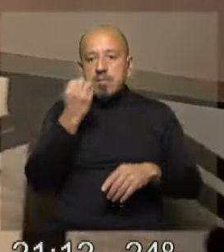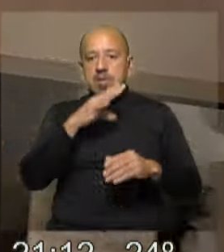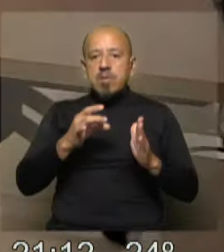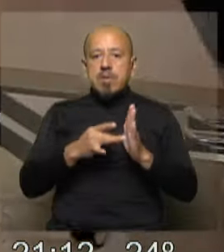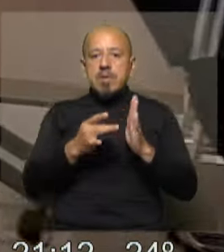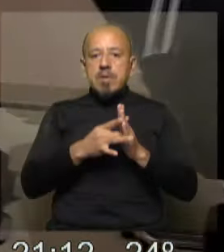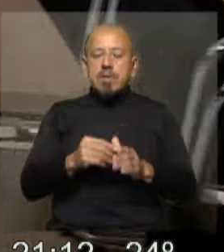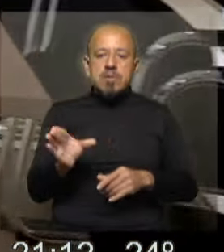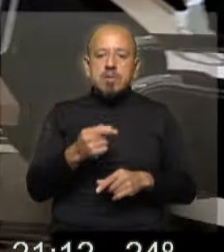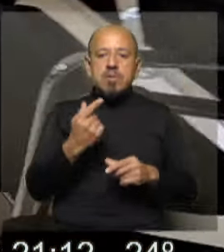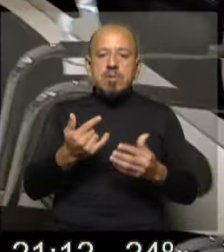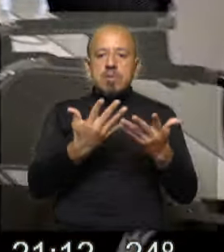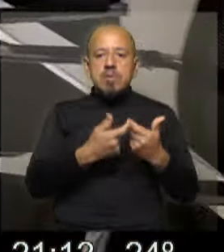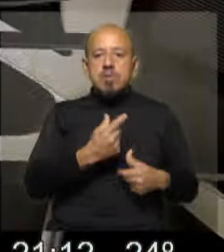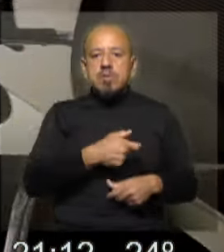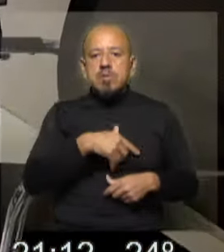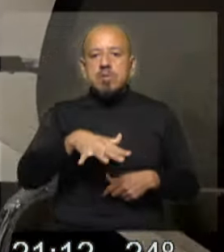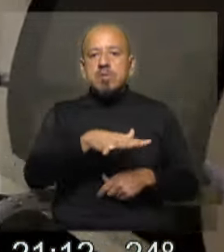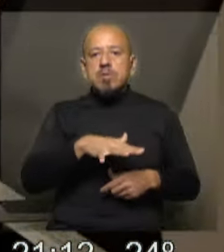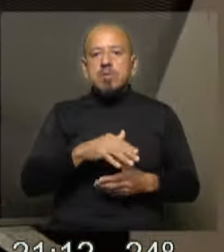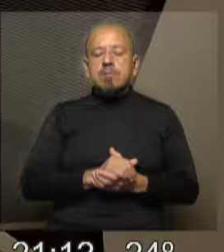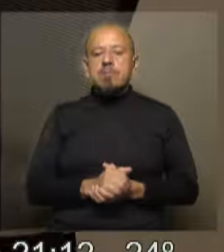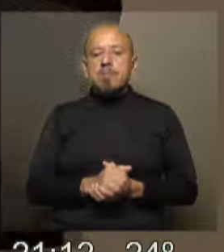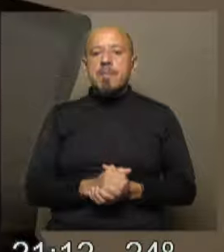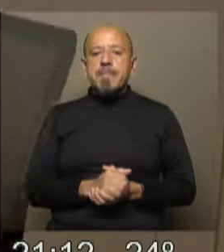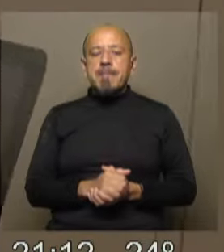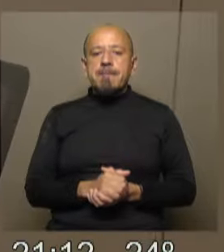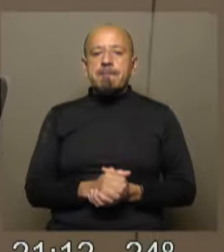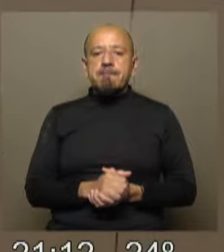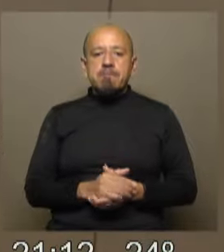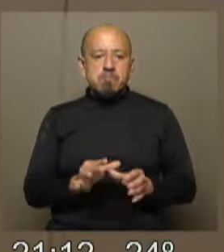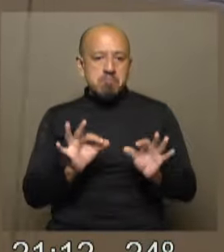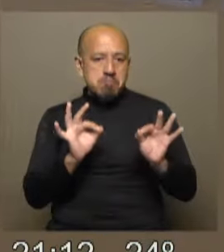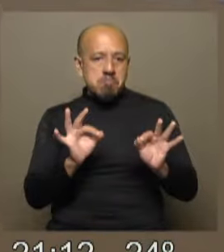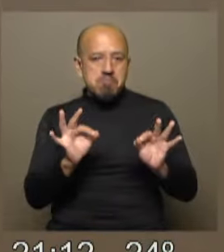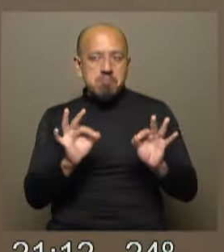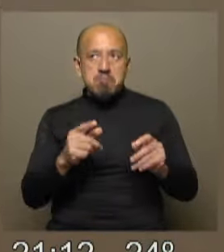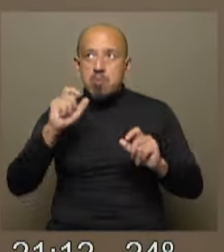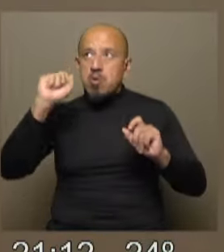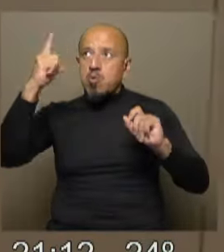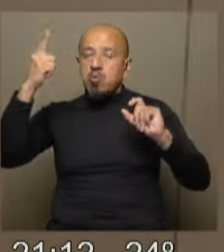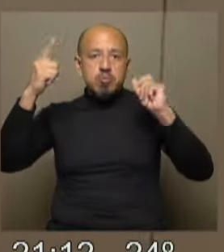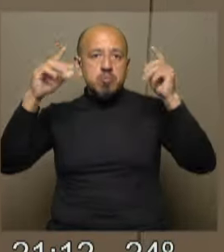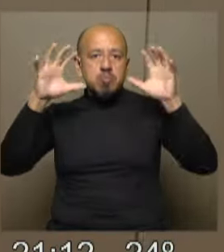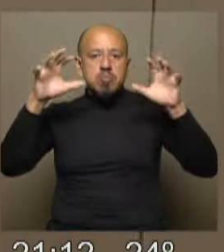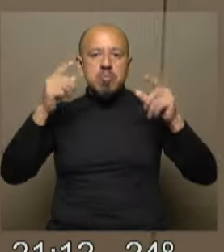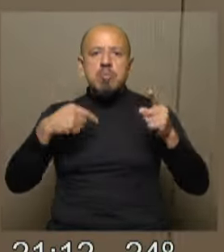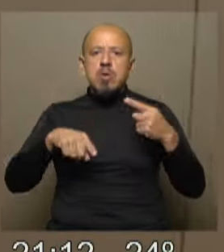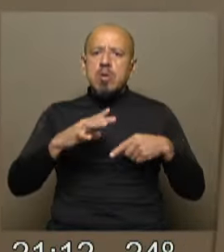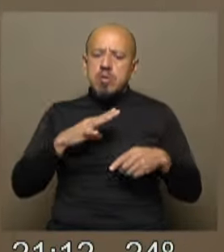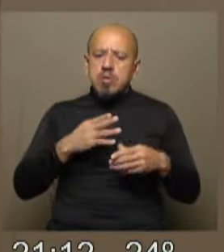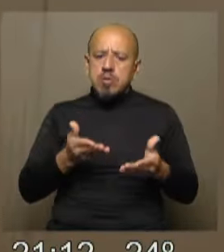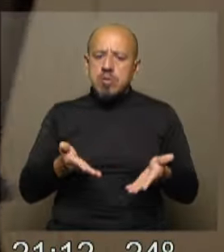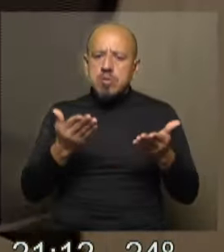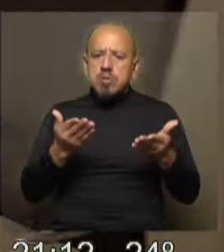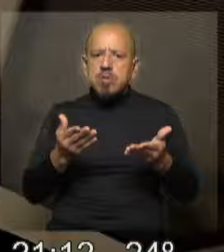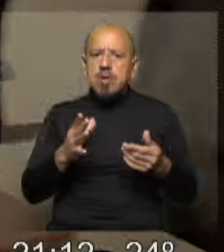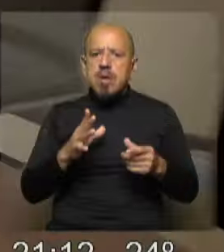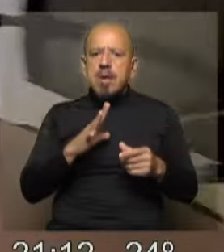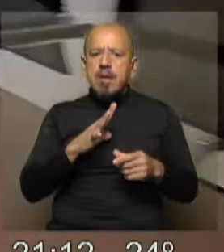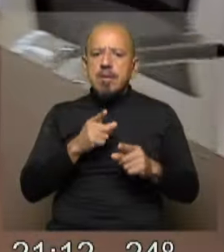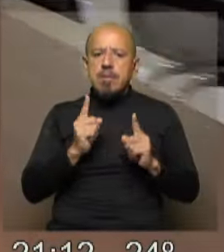todas las organizaciones sociales posibles. Ok. Obviamente es súper bien iluminadas, veíamos recién el comedor, pero más allá de la luz artificial, también